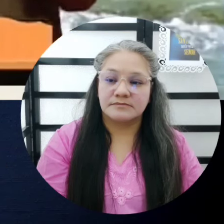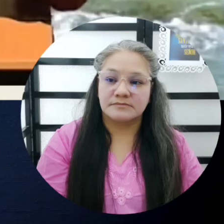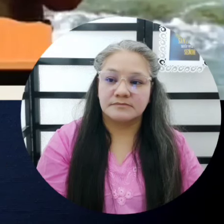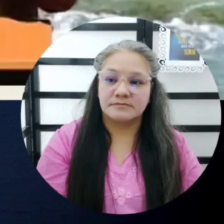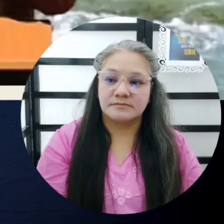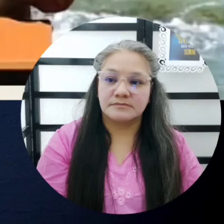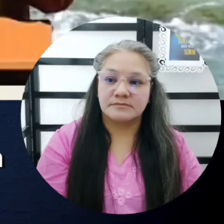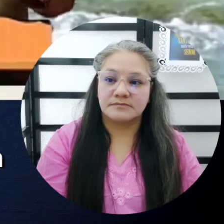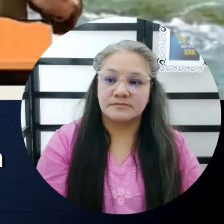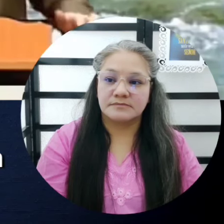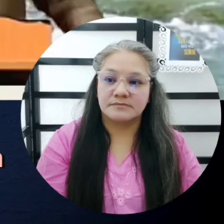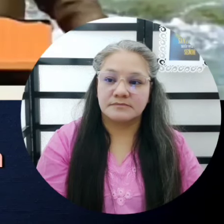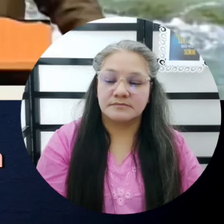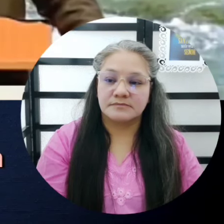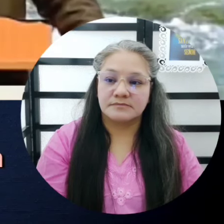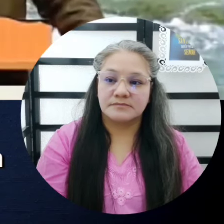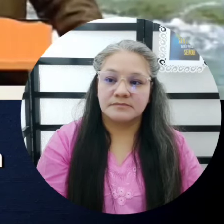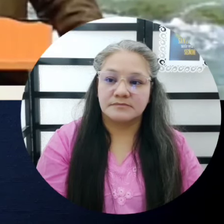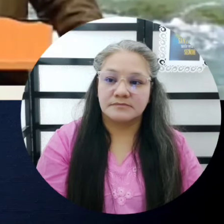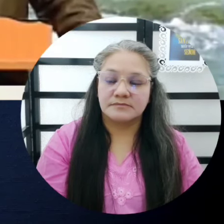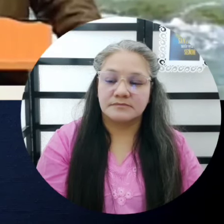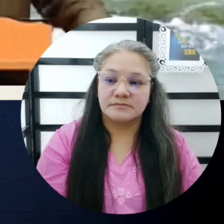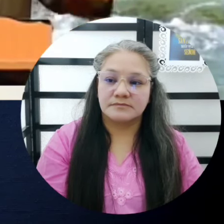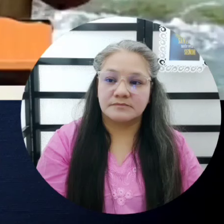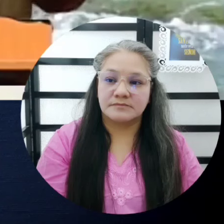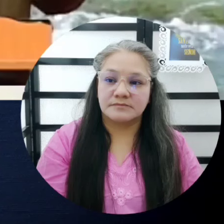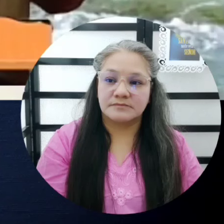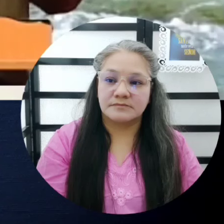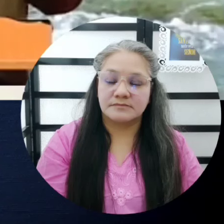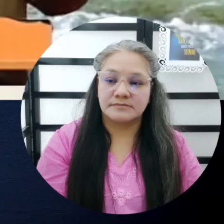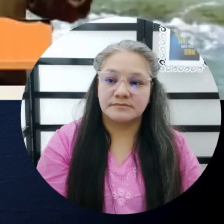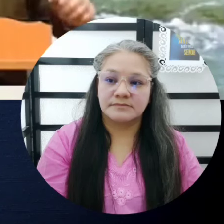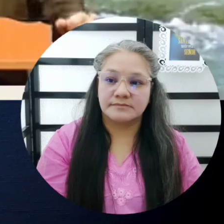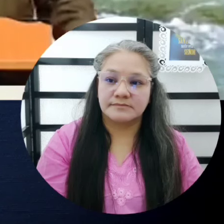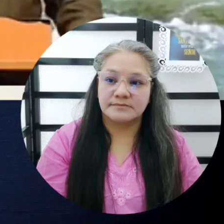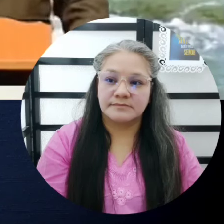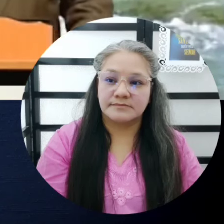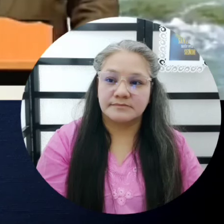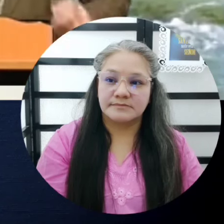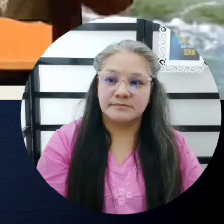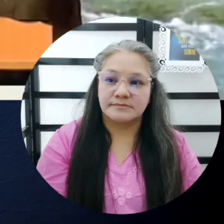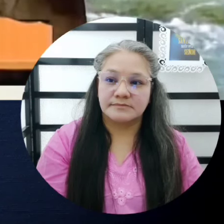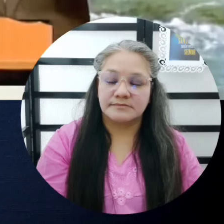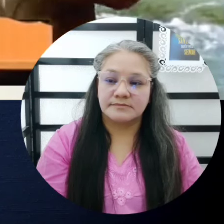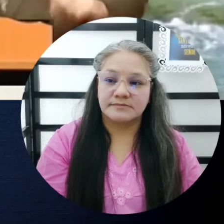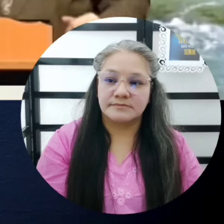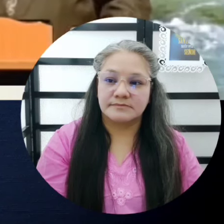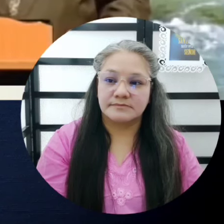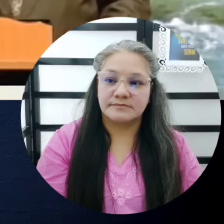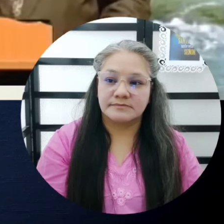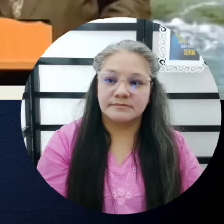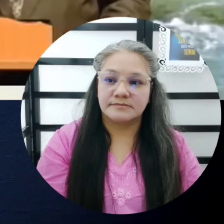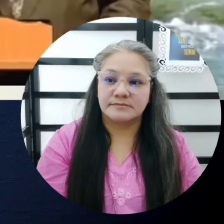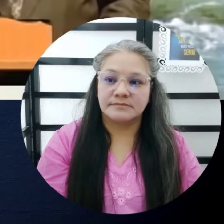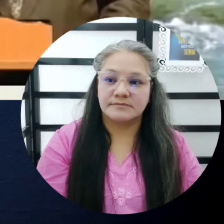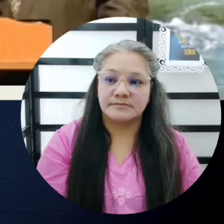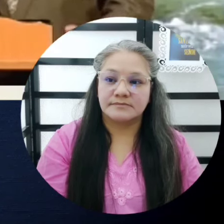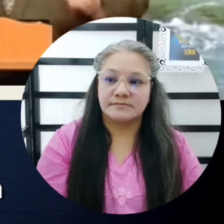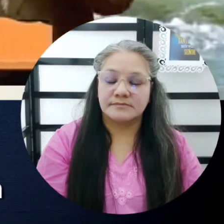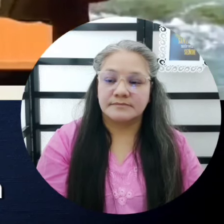vemos un plan de Dios. Mire cómo comienza la cosa, con una fiesta de 6 meses, 7 días más